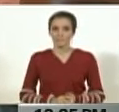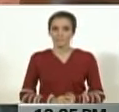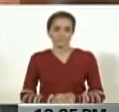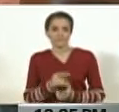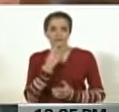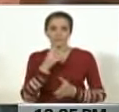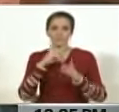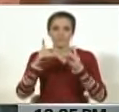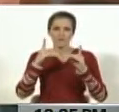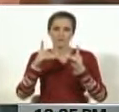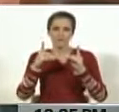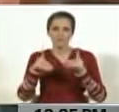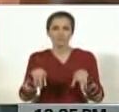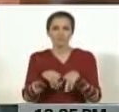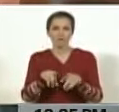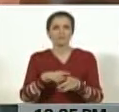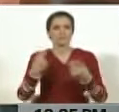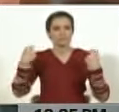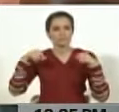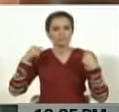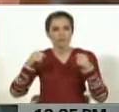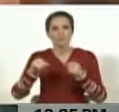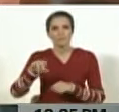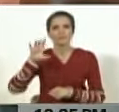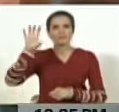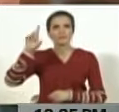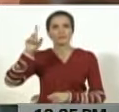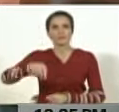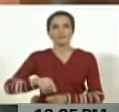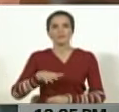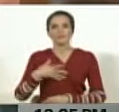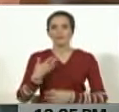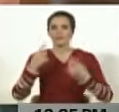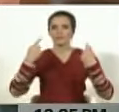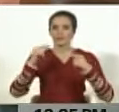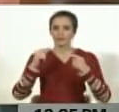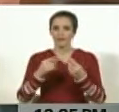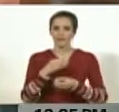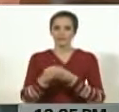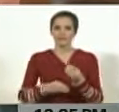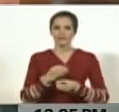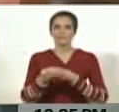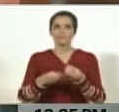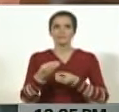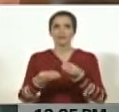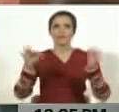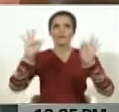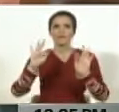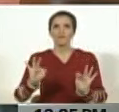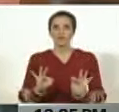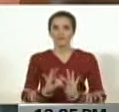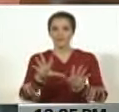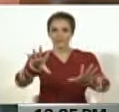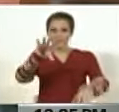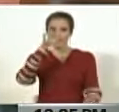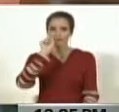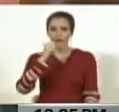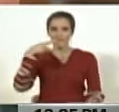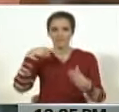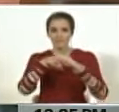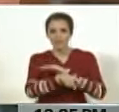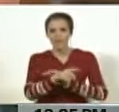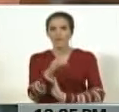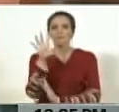un diálogo, como se ha venido practicando en el país, para tratar de establecer un mecanismo de entendimiento dentro del